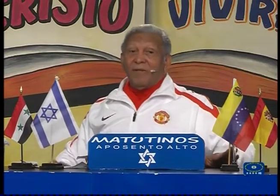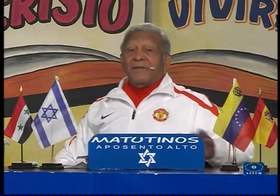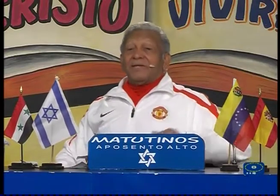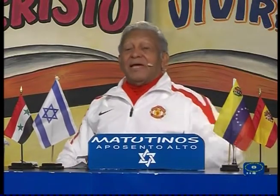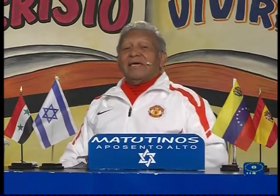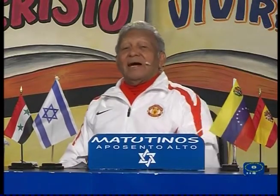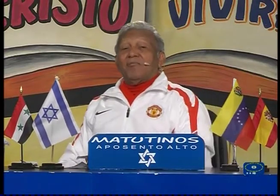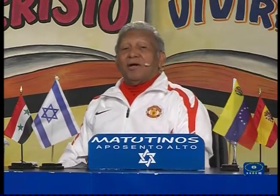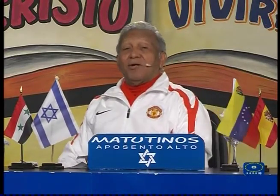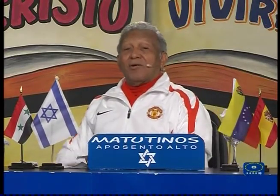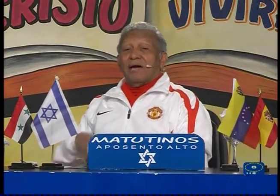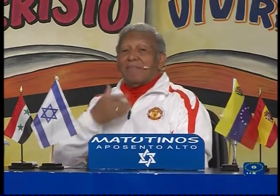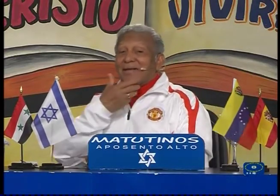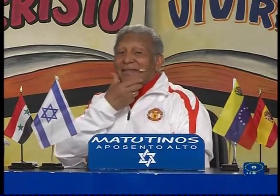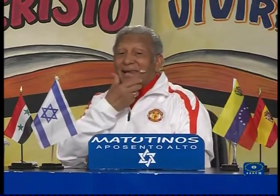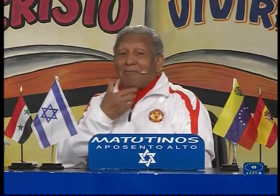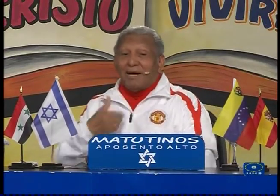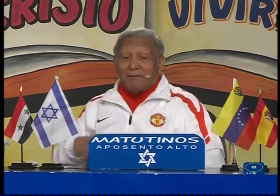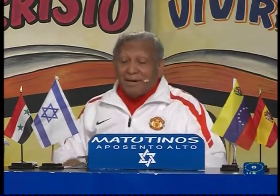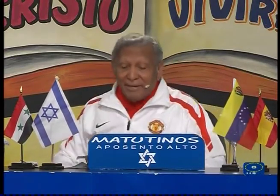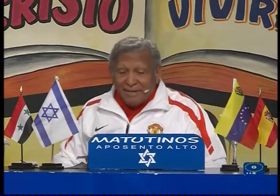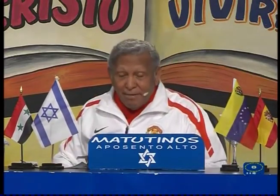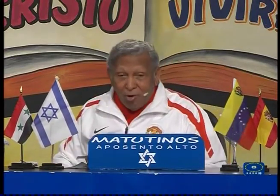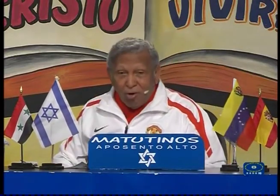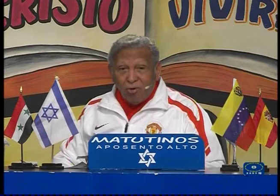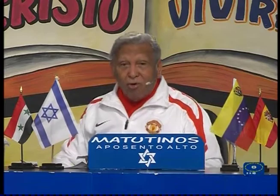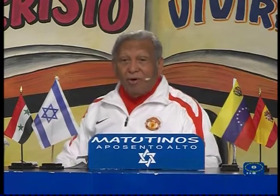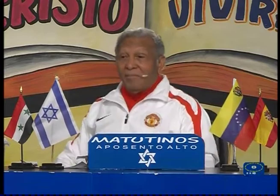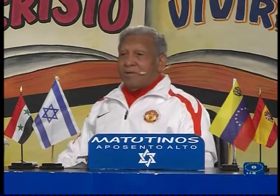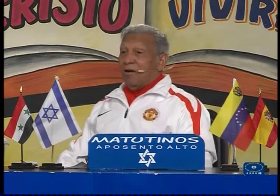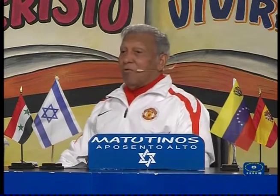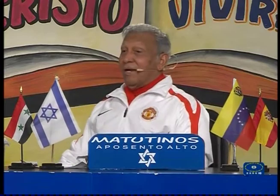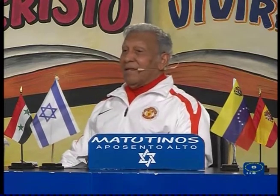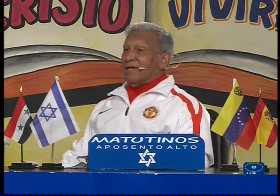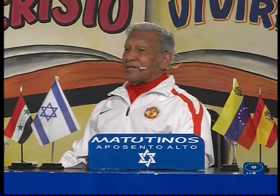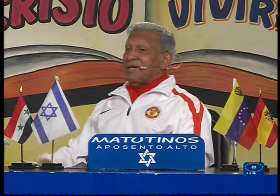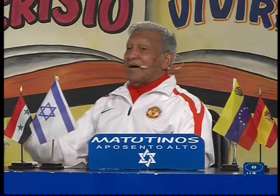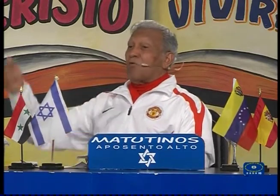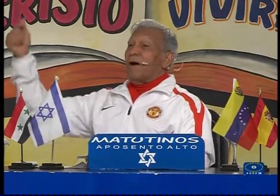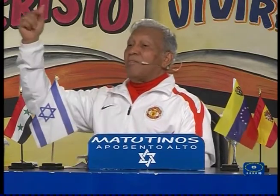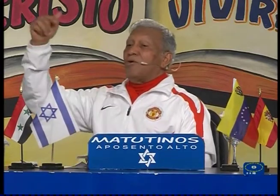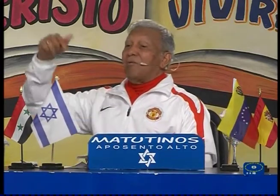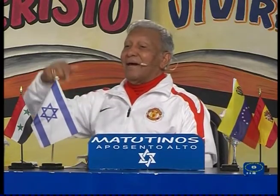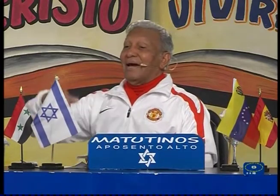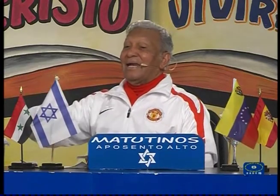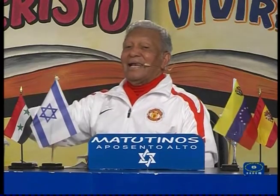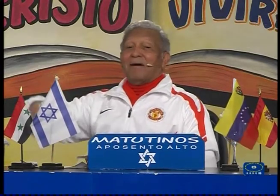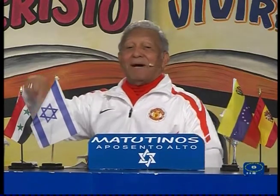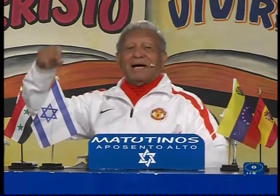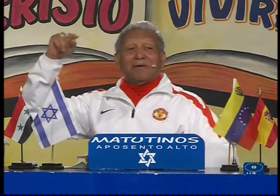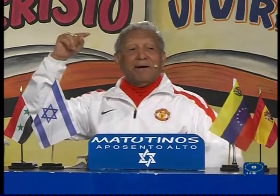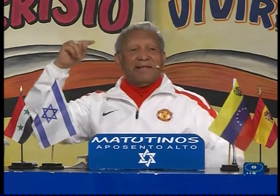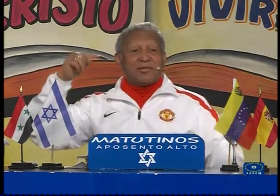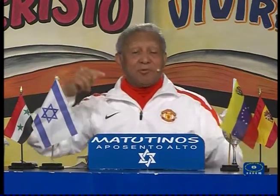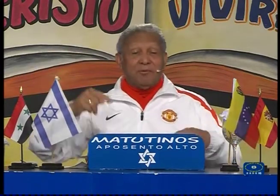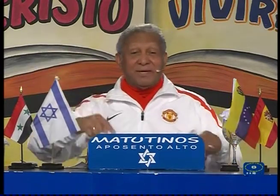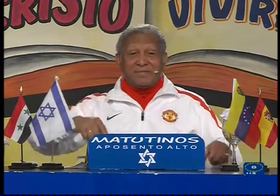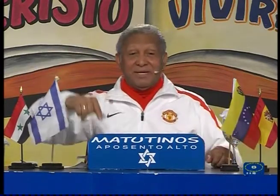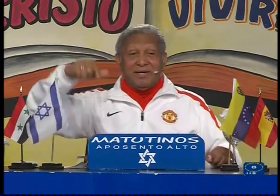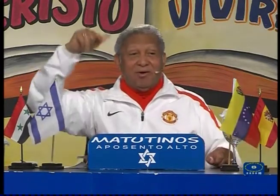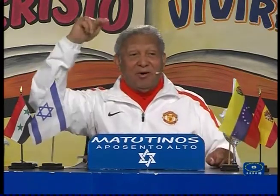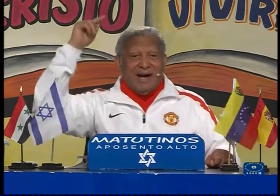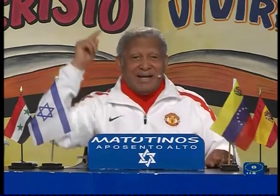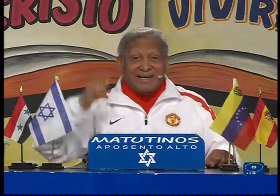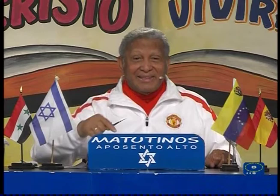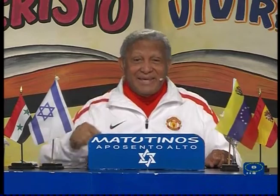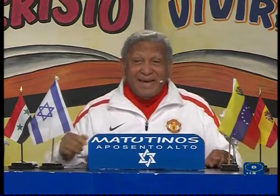hablando, sería bueno que meta la barba en remojo. Mi abuela decía, cuando veas la barba de tu